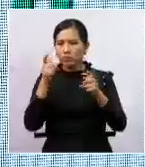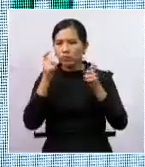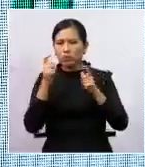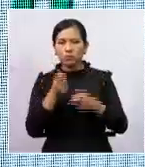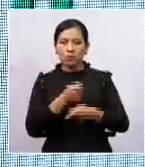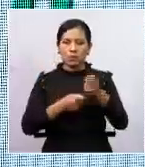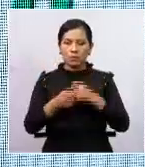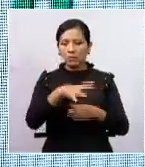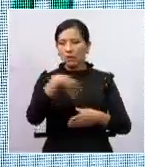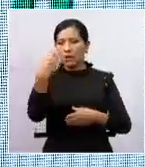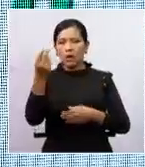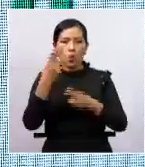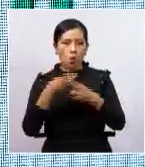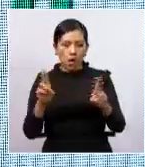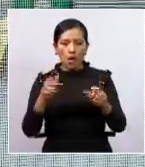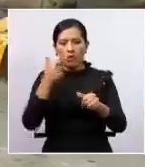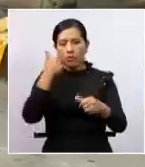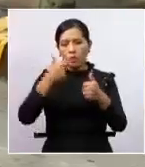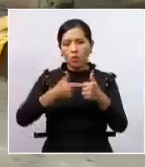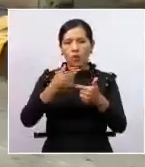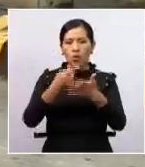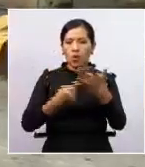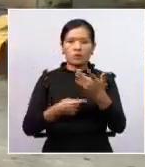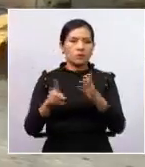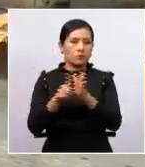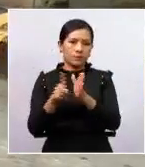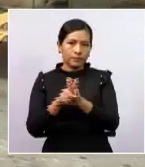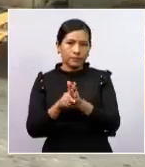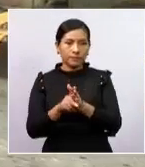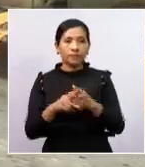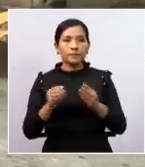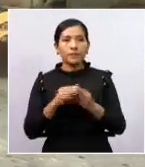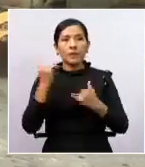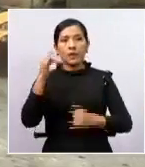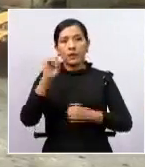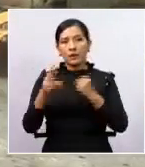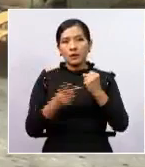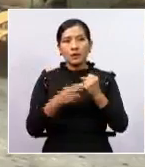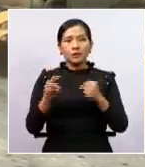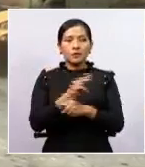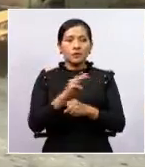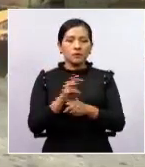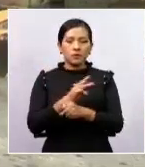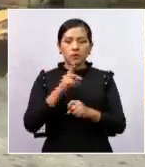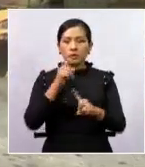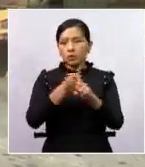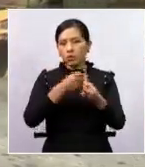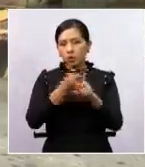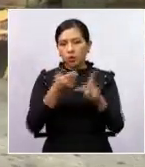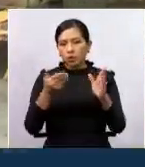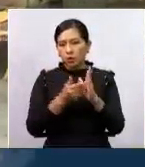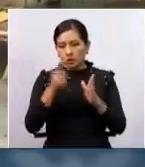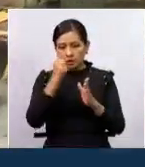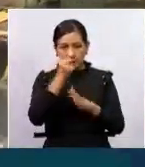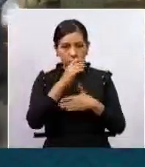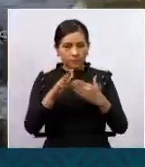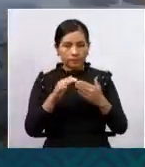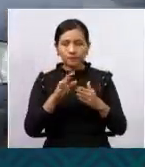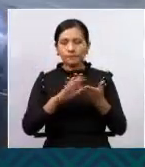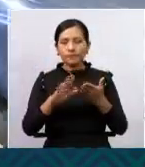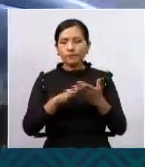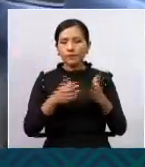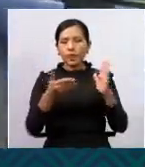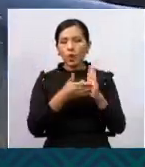combustibles y otros ese Ministerio de lucha contra el contrabando el viceministerio de defensa del consumidor inician